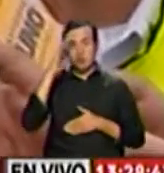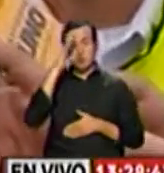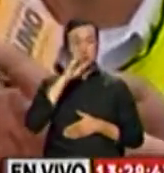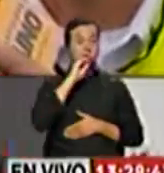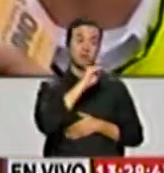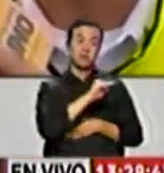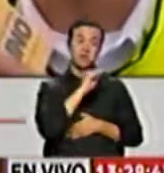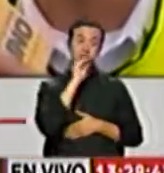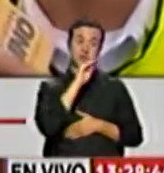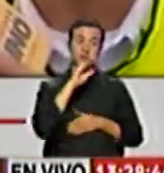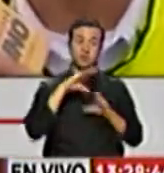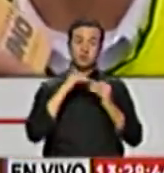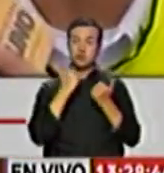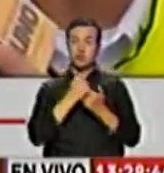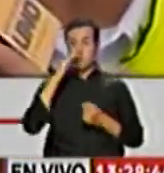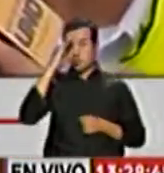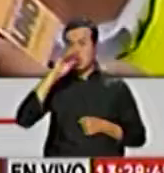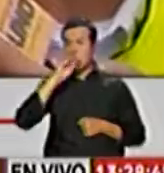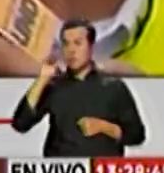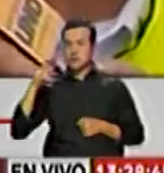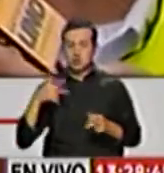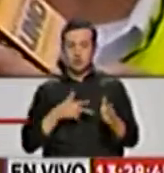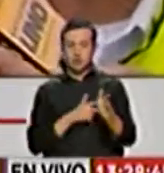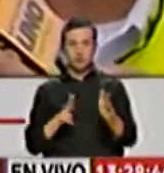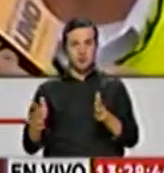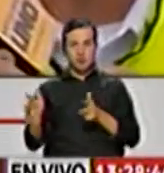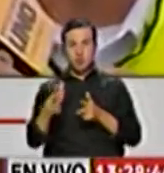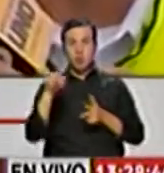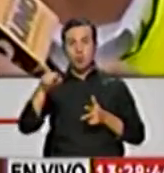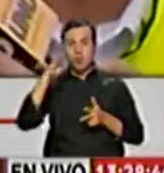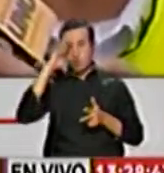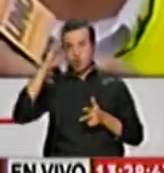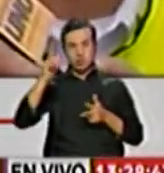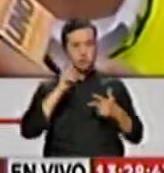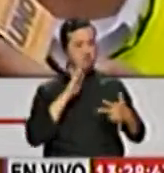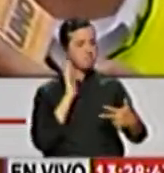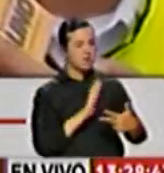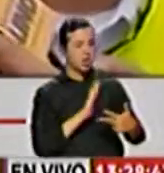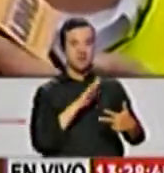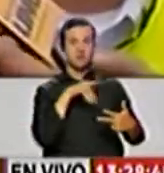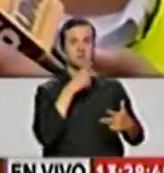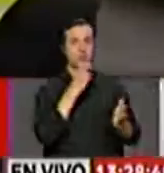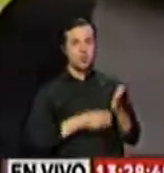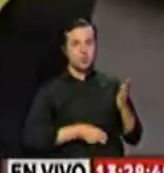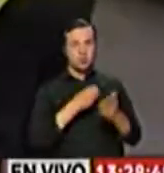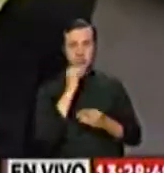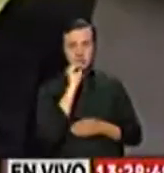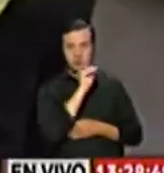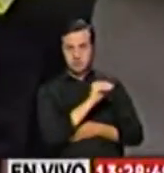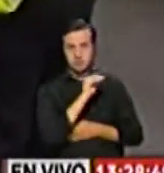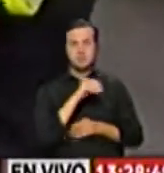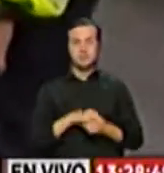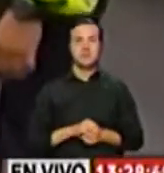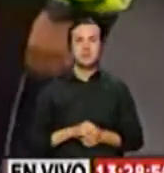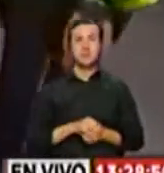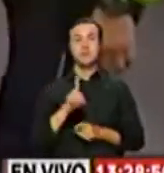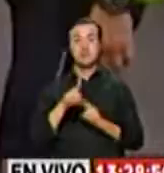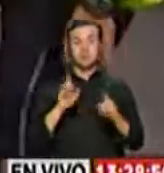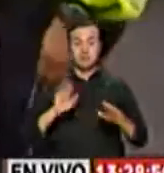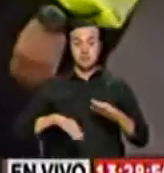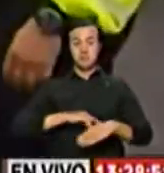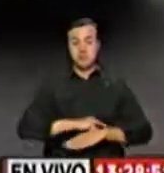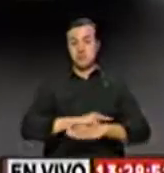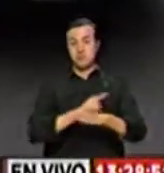un vehículo de la Comisión de Tránsito que viene acompañando y en ese momento detienen la unidad y generan la alerta. Las sanciones por exceso de